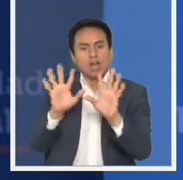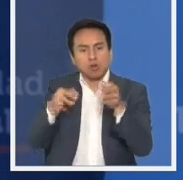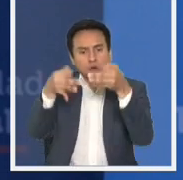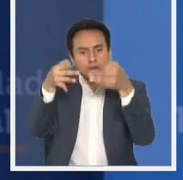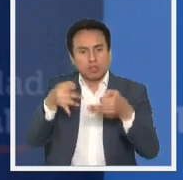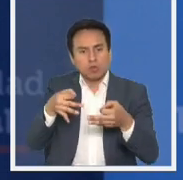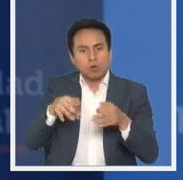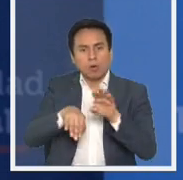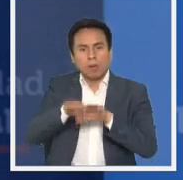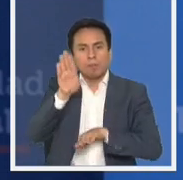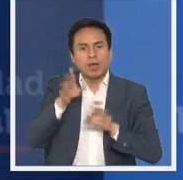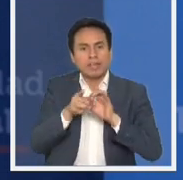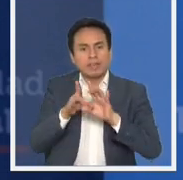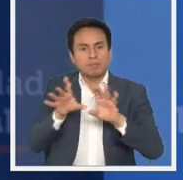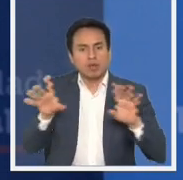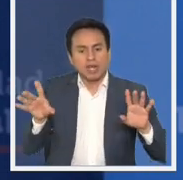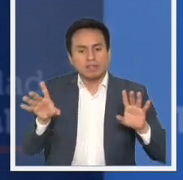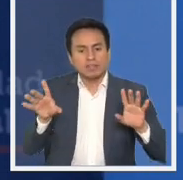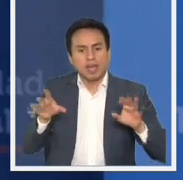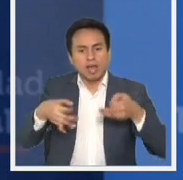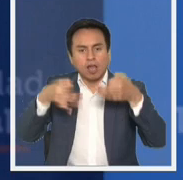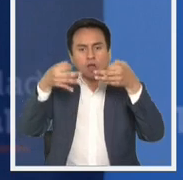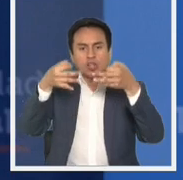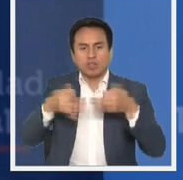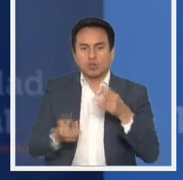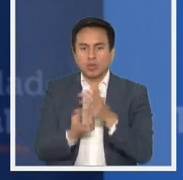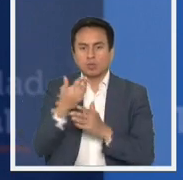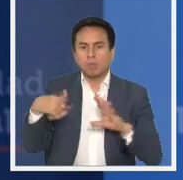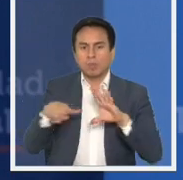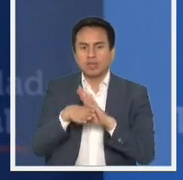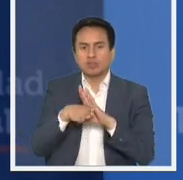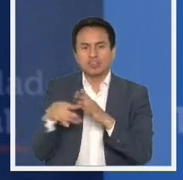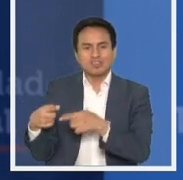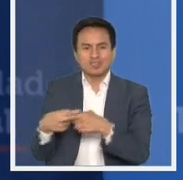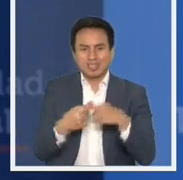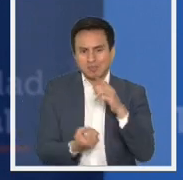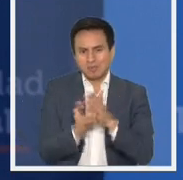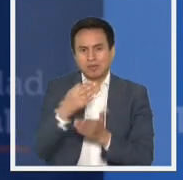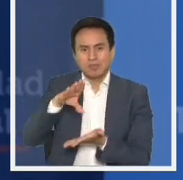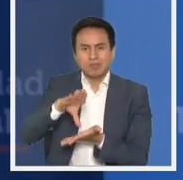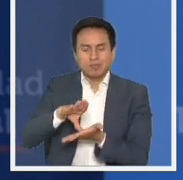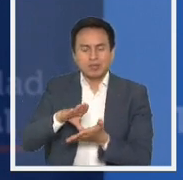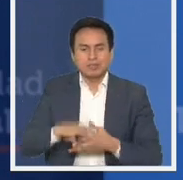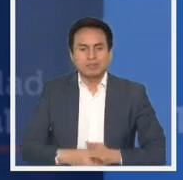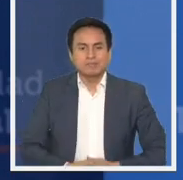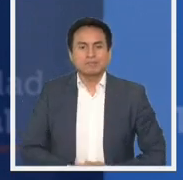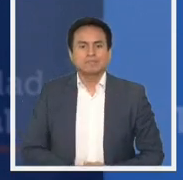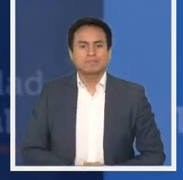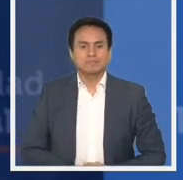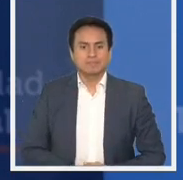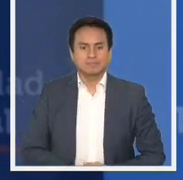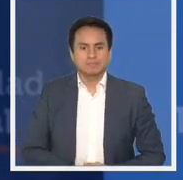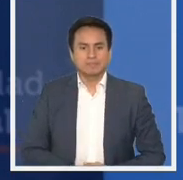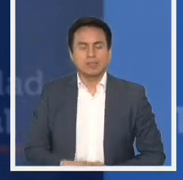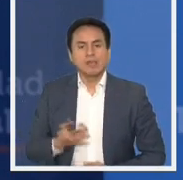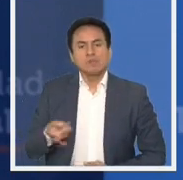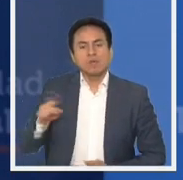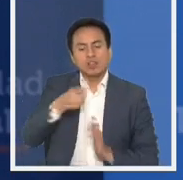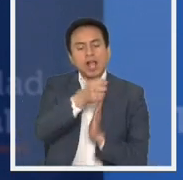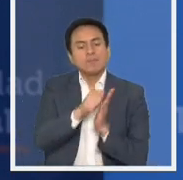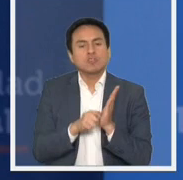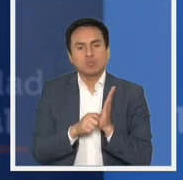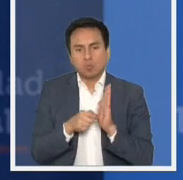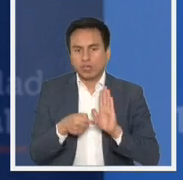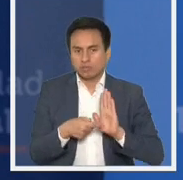con más democracia para la concreción de un nuevo pacto social a nuestro país volviendo al